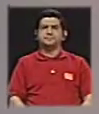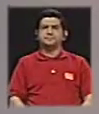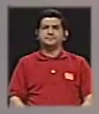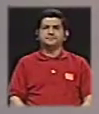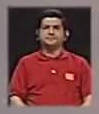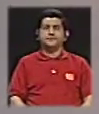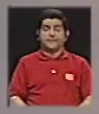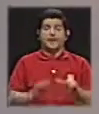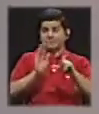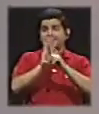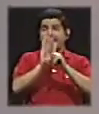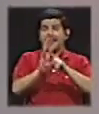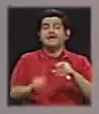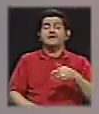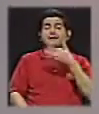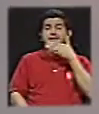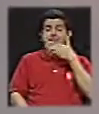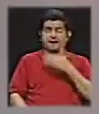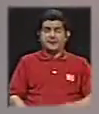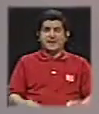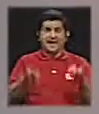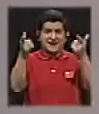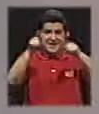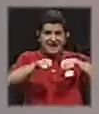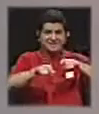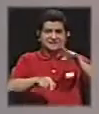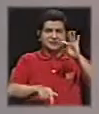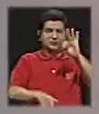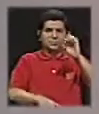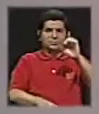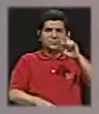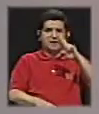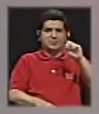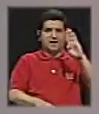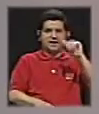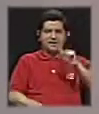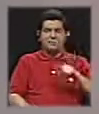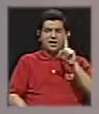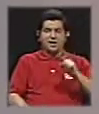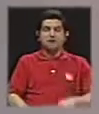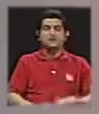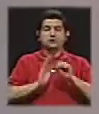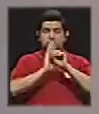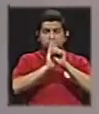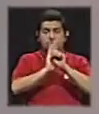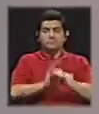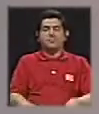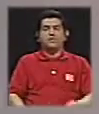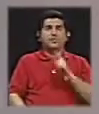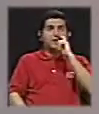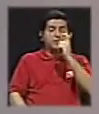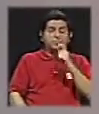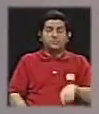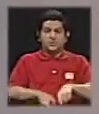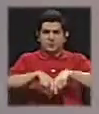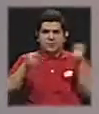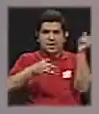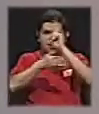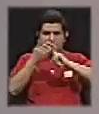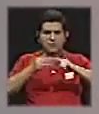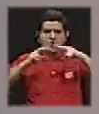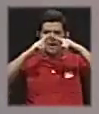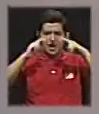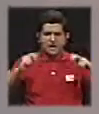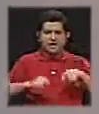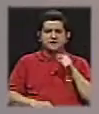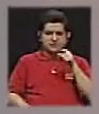indígena. En el caso de Térraba es un caso emblemático y afortunadamente el semanario ha tocado el tema de la posesión